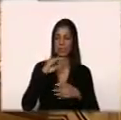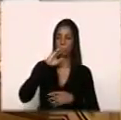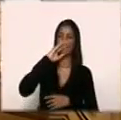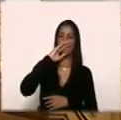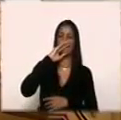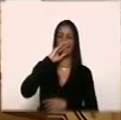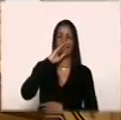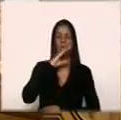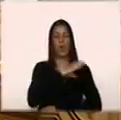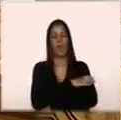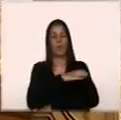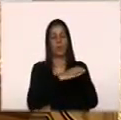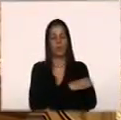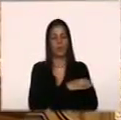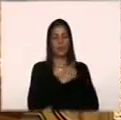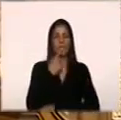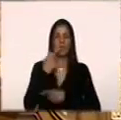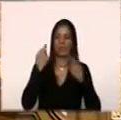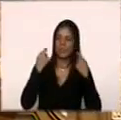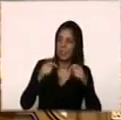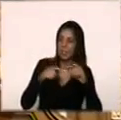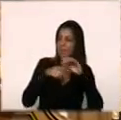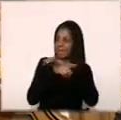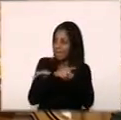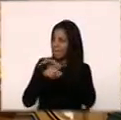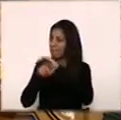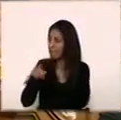derecha intentó por todas las vías posibles